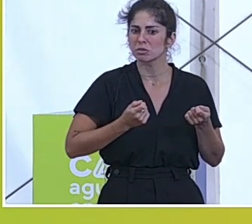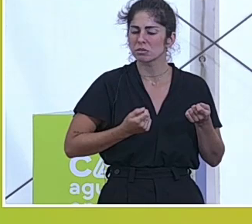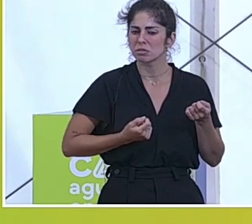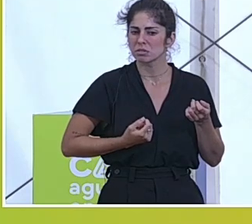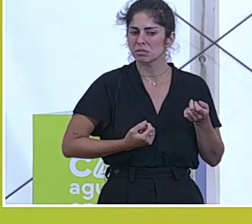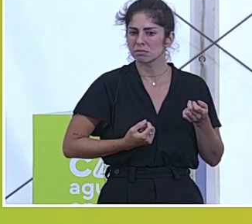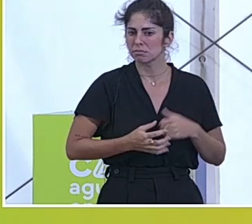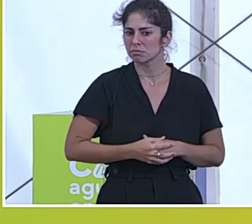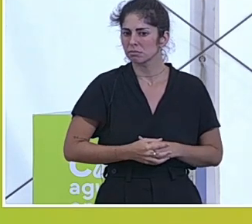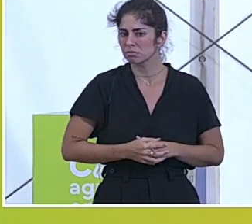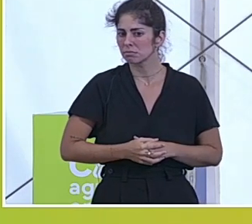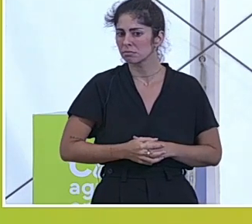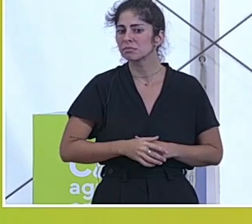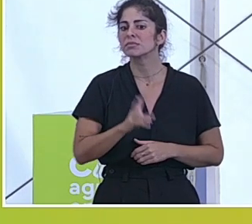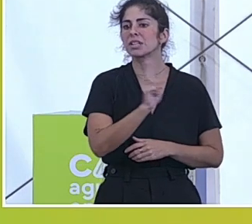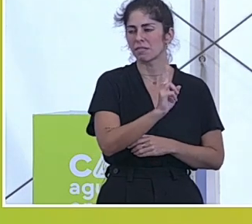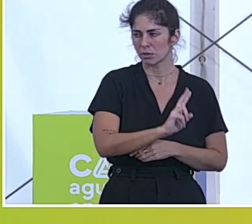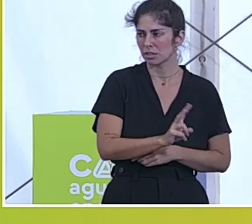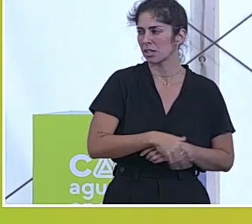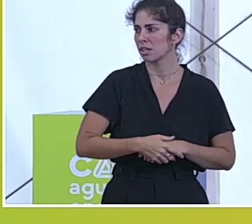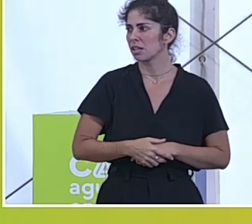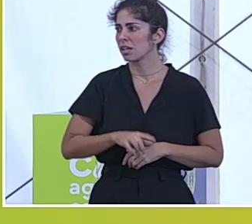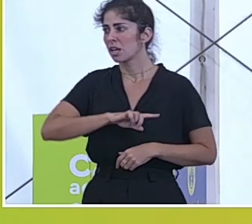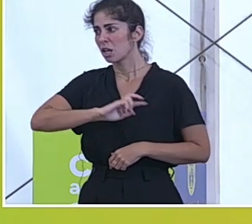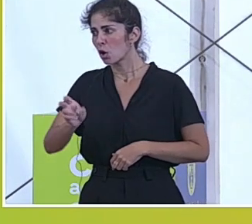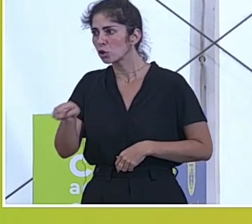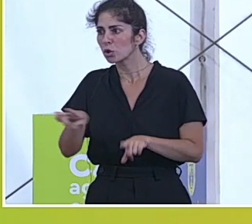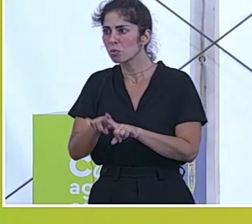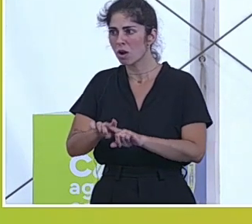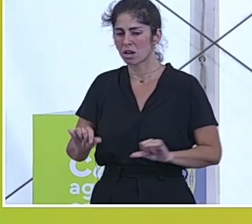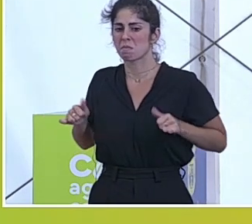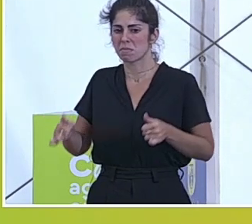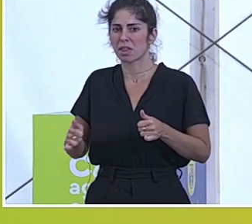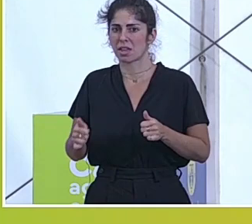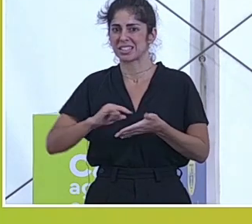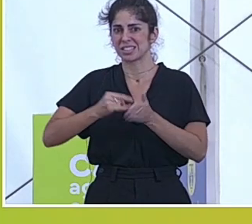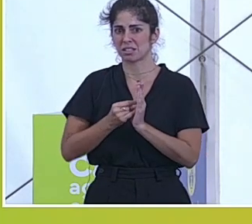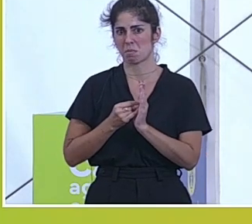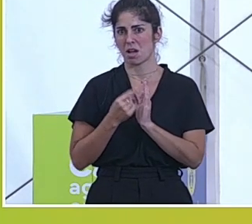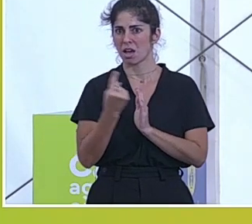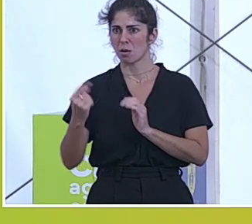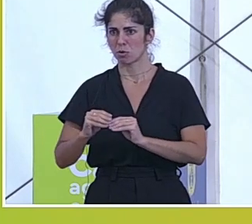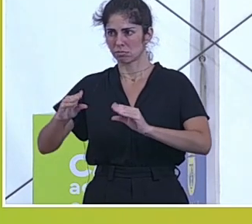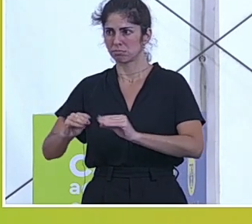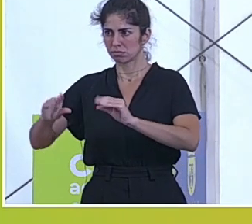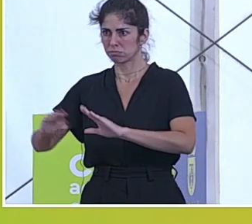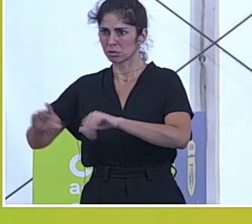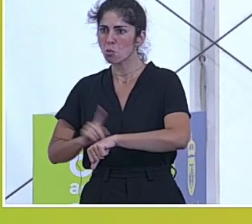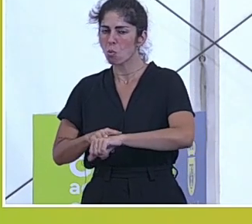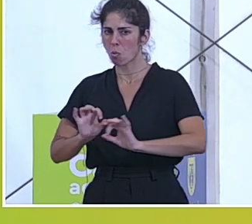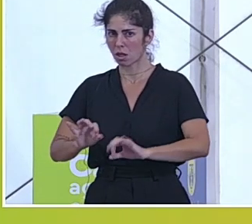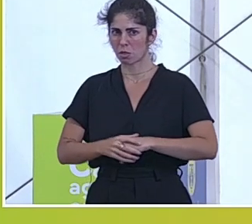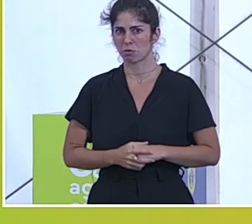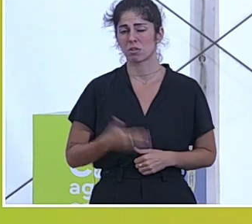controla el sistema en su conjunto, ¿vale? O sea, cuando tiene que arrancar cada parte del sistema, ¿vale? Y ya